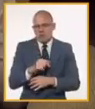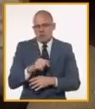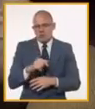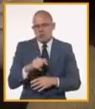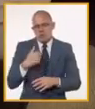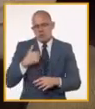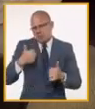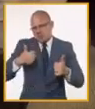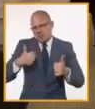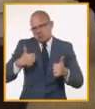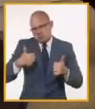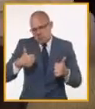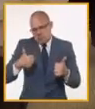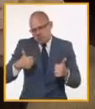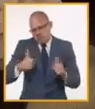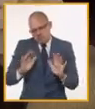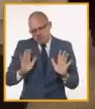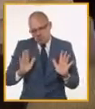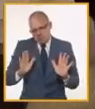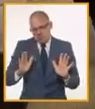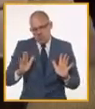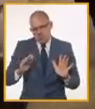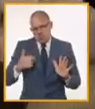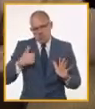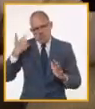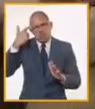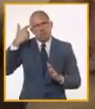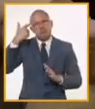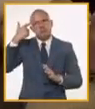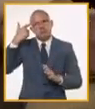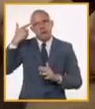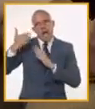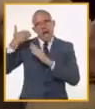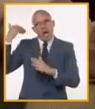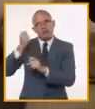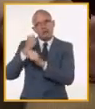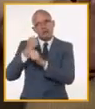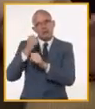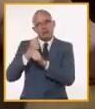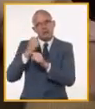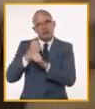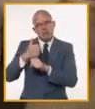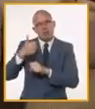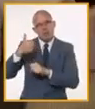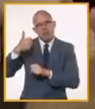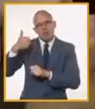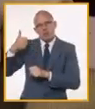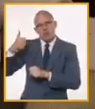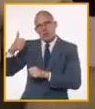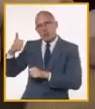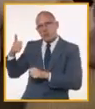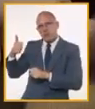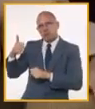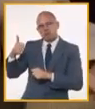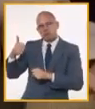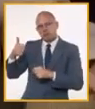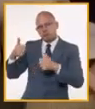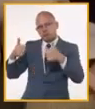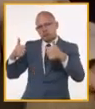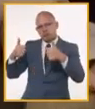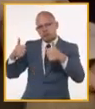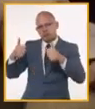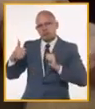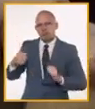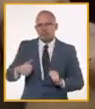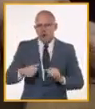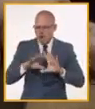decirlo de alguna manera, me siento satisfecho con el trabajo, con lo que he hecho hasta ahora, teniendo en cuenta todas